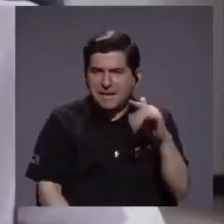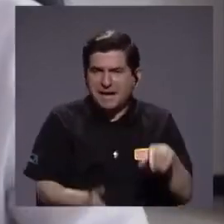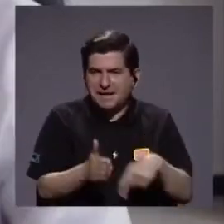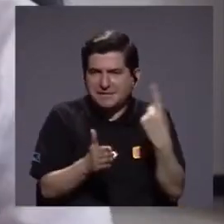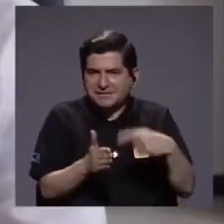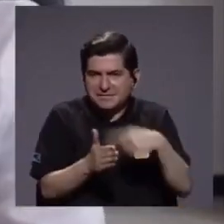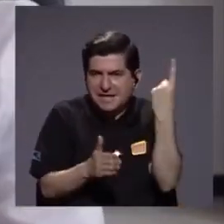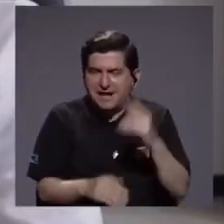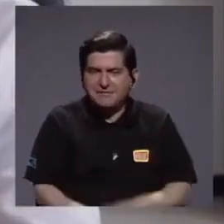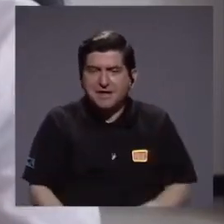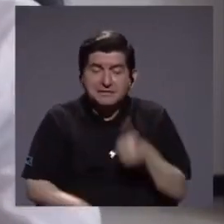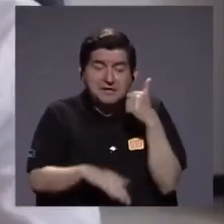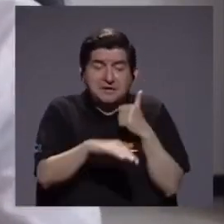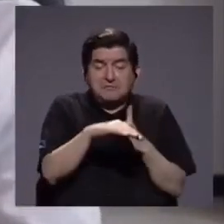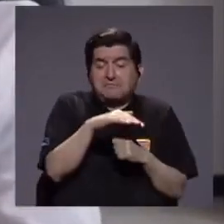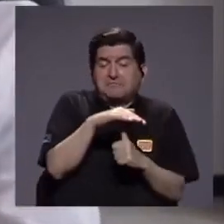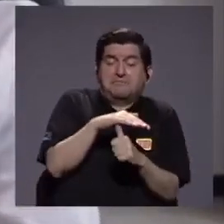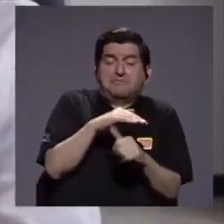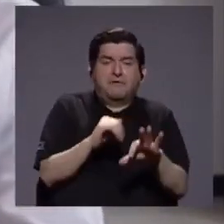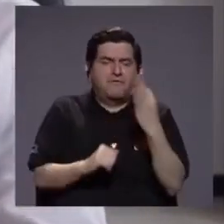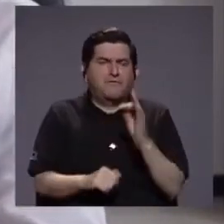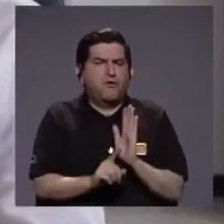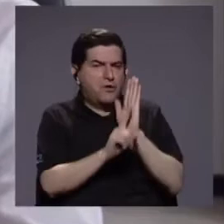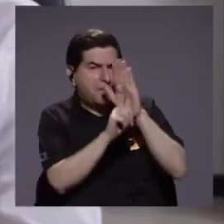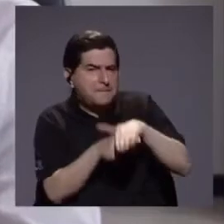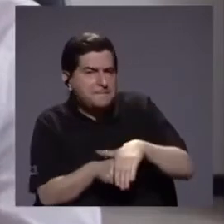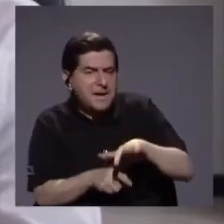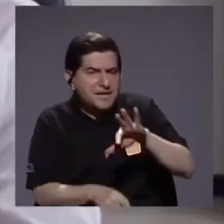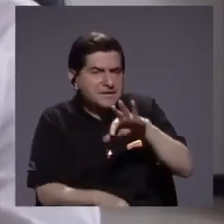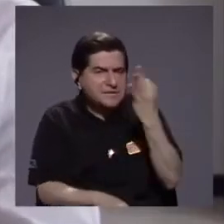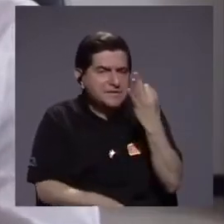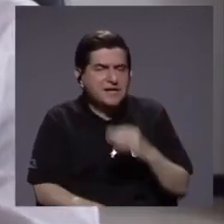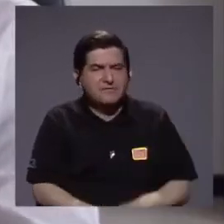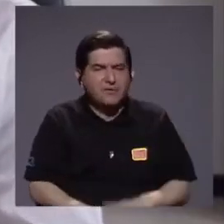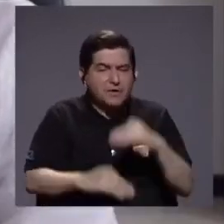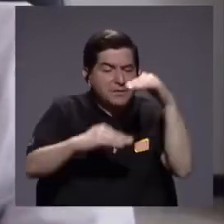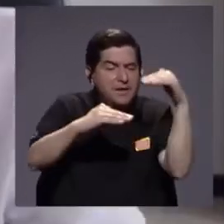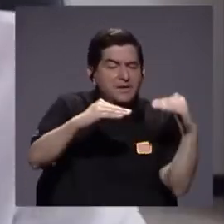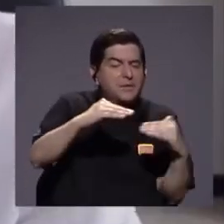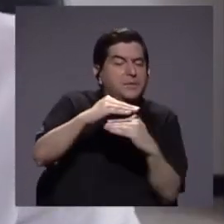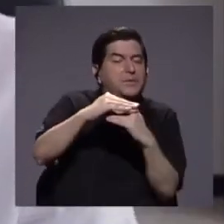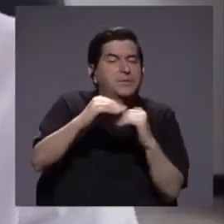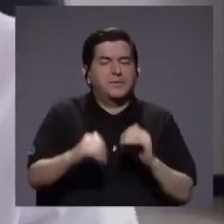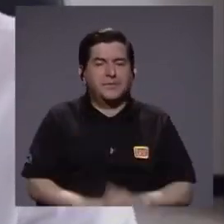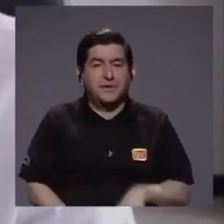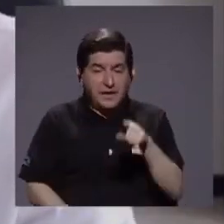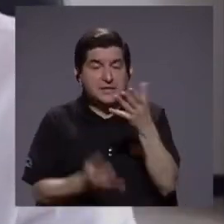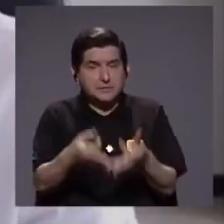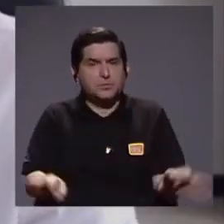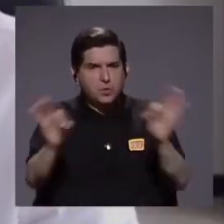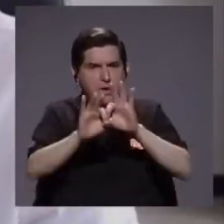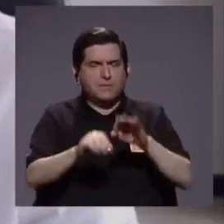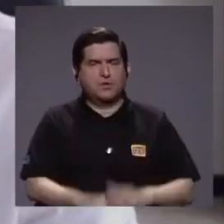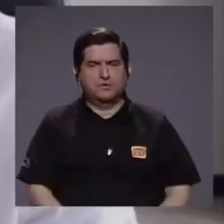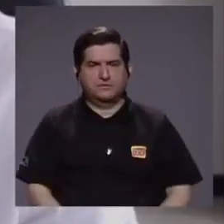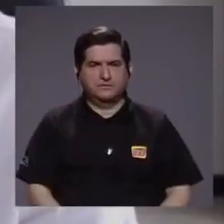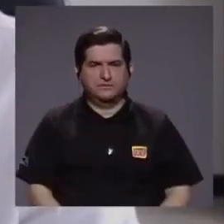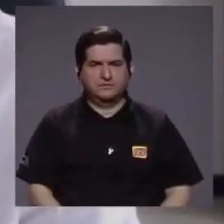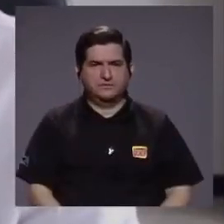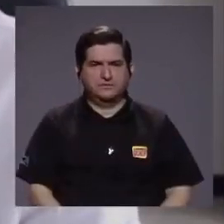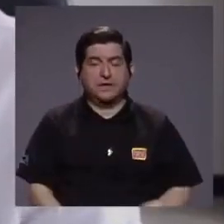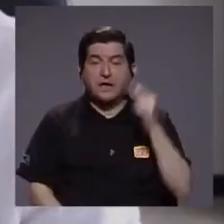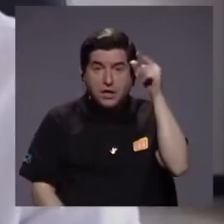veces esconderse formas de acoso de manera subrepticia. Eso es fundamental. Y por